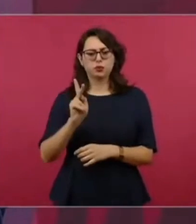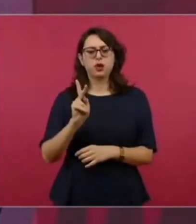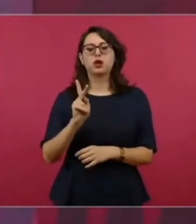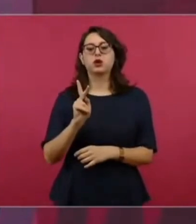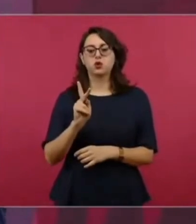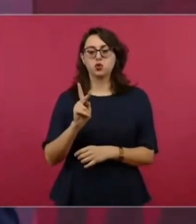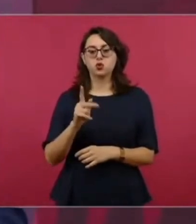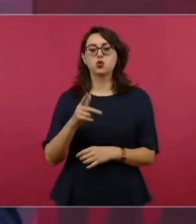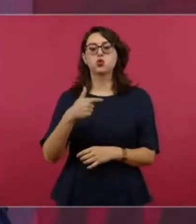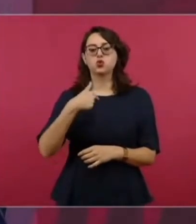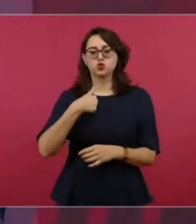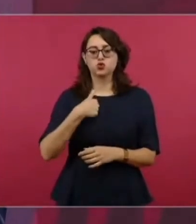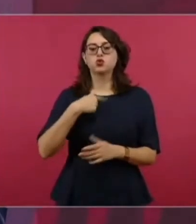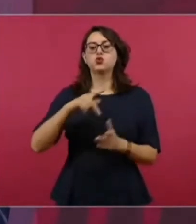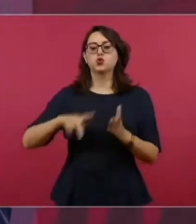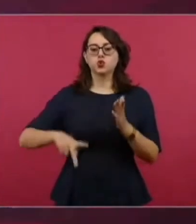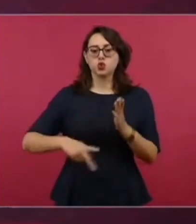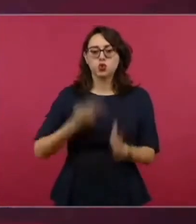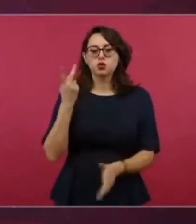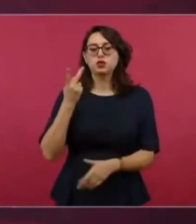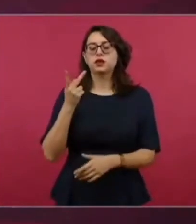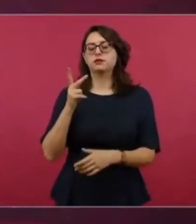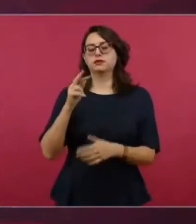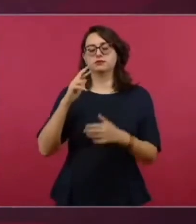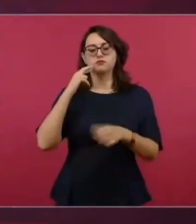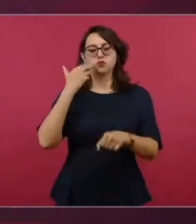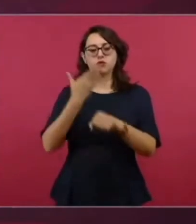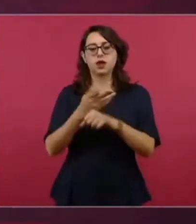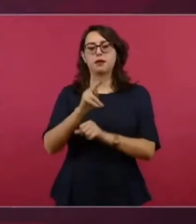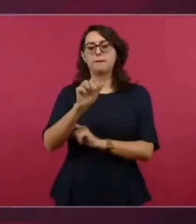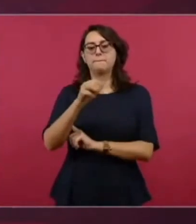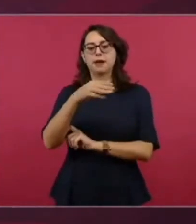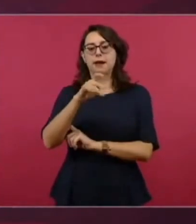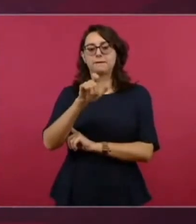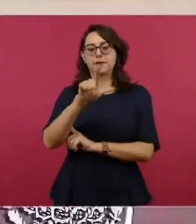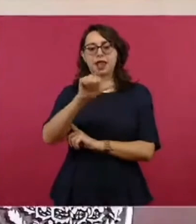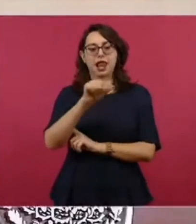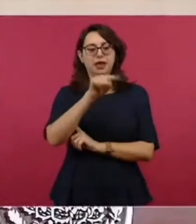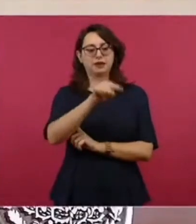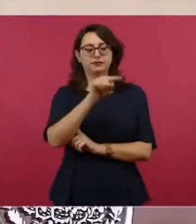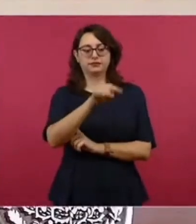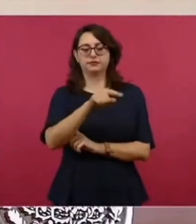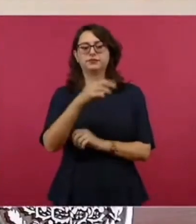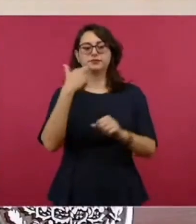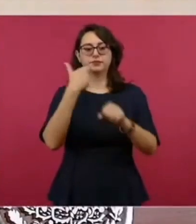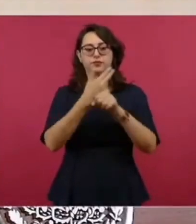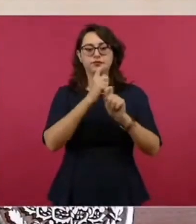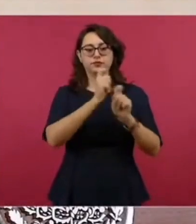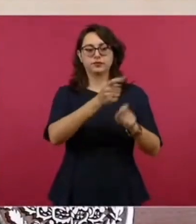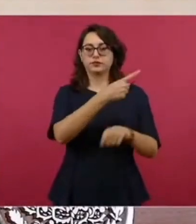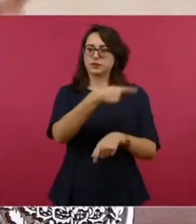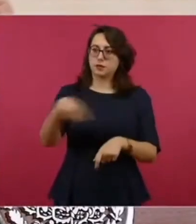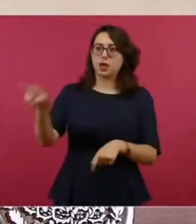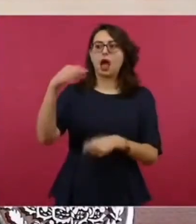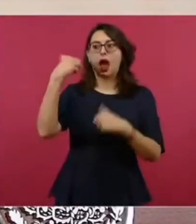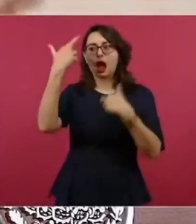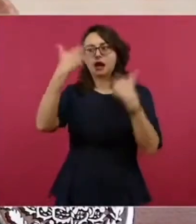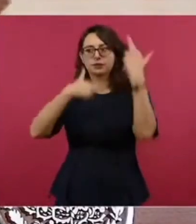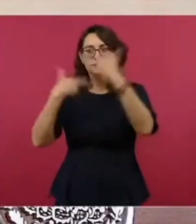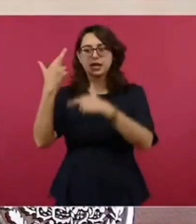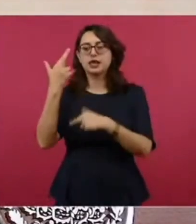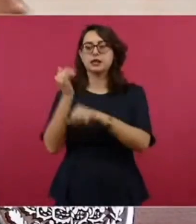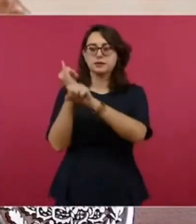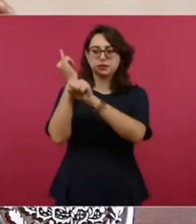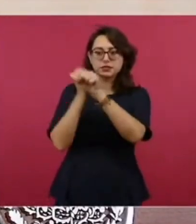a Pamela que es la arquitecta encargada del programa la escuela es nuestra para que haga una